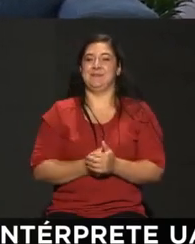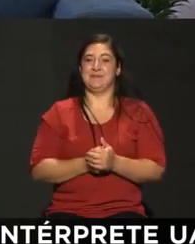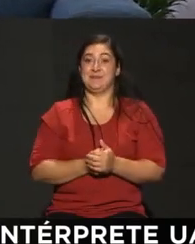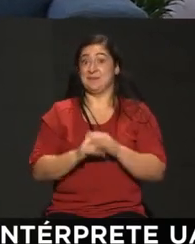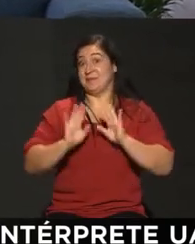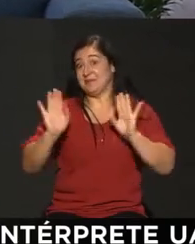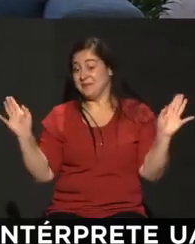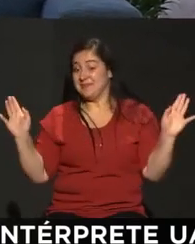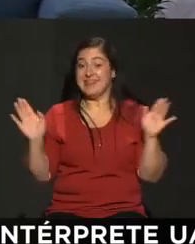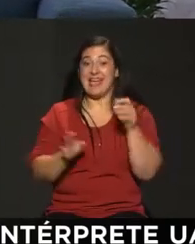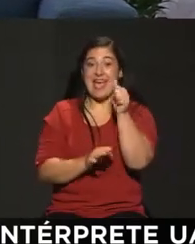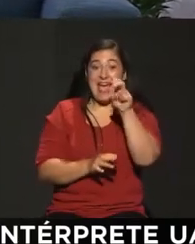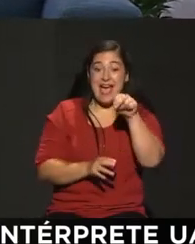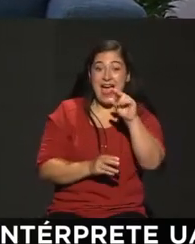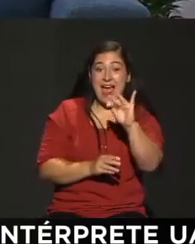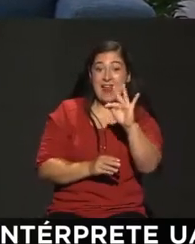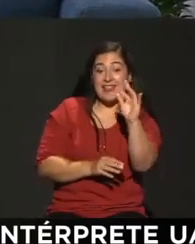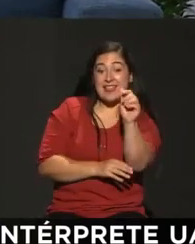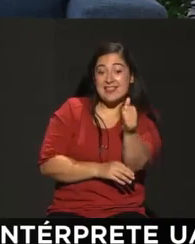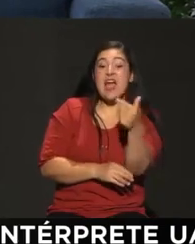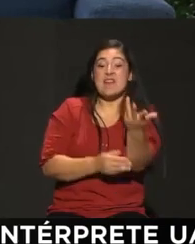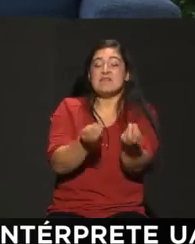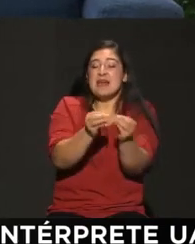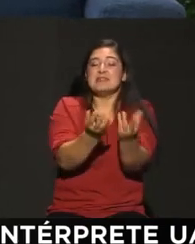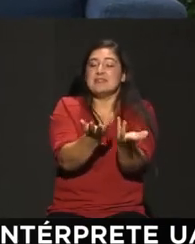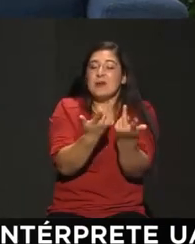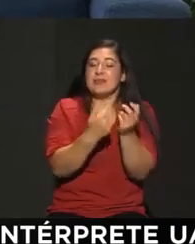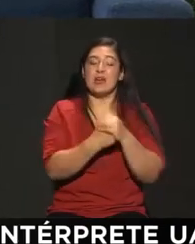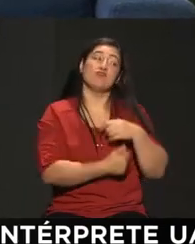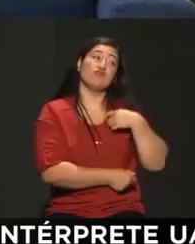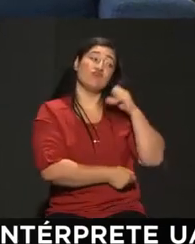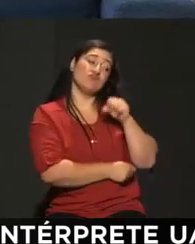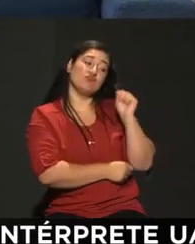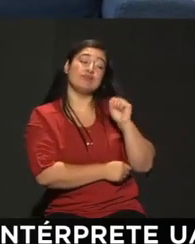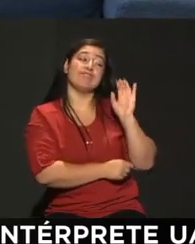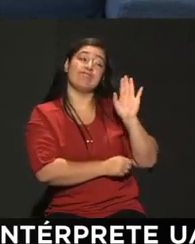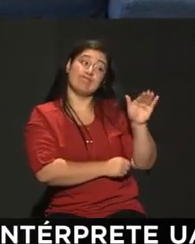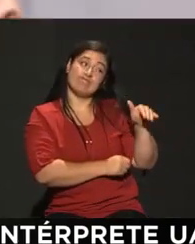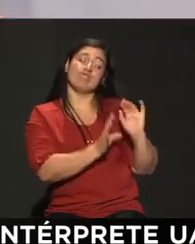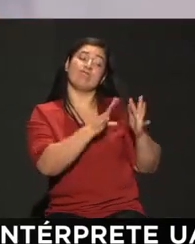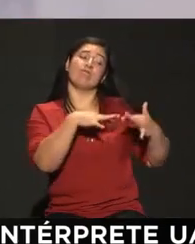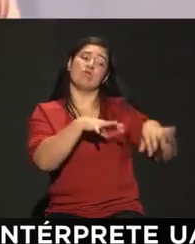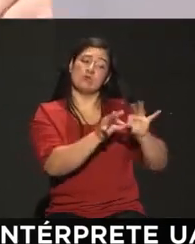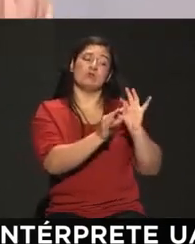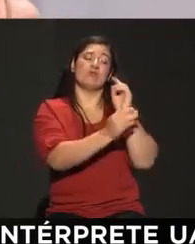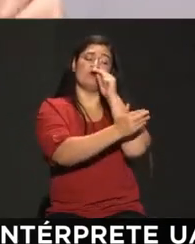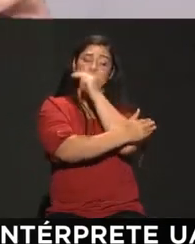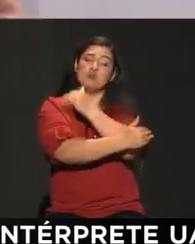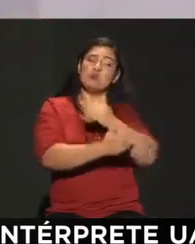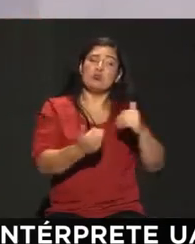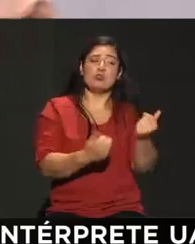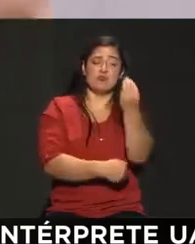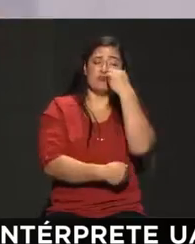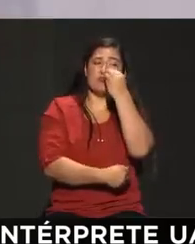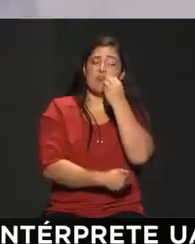bien! Bueno, Anita, ¿qué más me quieres contar? Bueno, que es supremamente importante que los niños